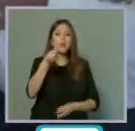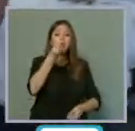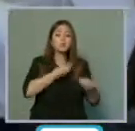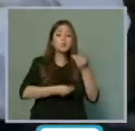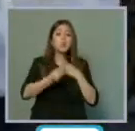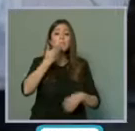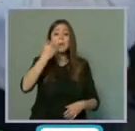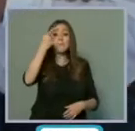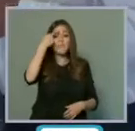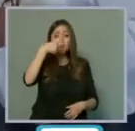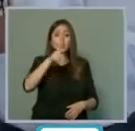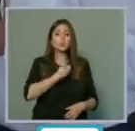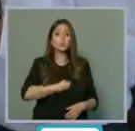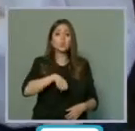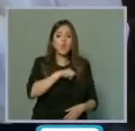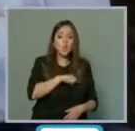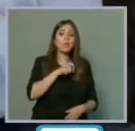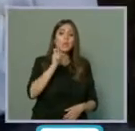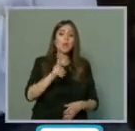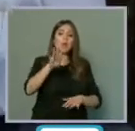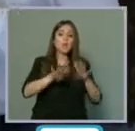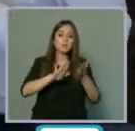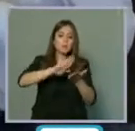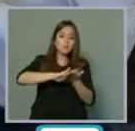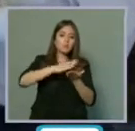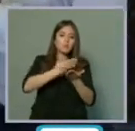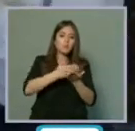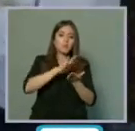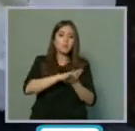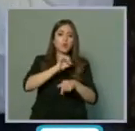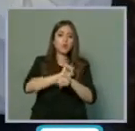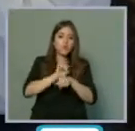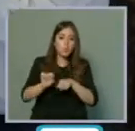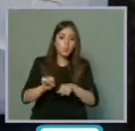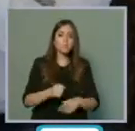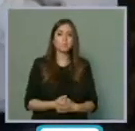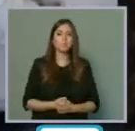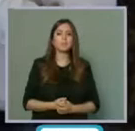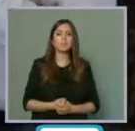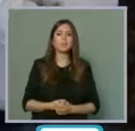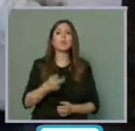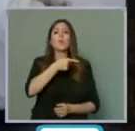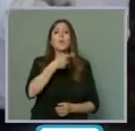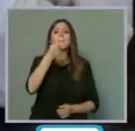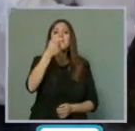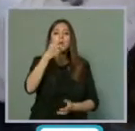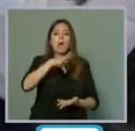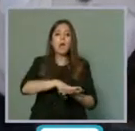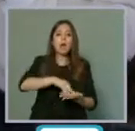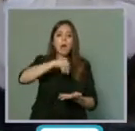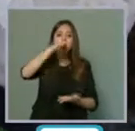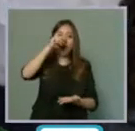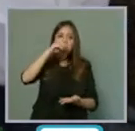porque cocinamos solo poquito, arriba y abajo. Ah, o sea que, Y tiene muy poco harina. Es